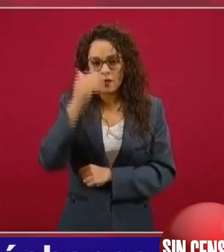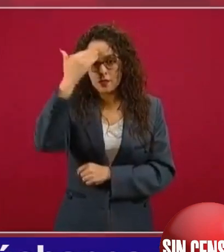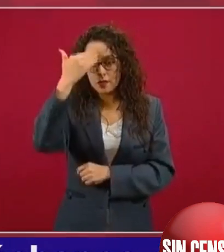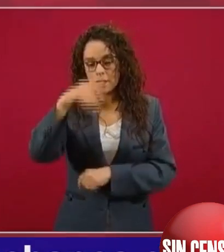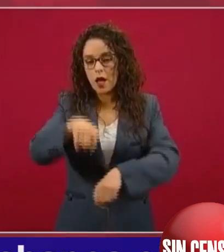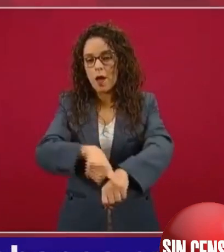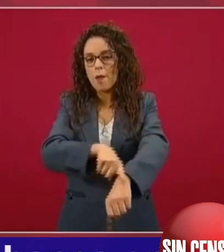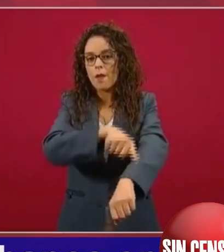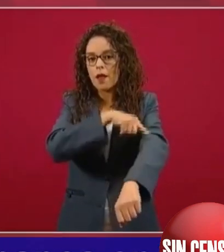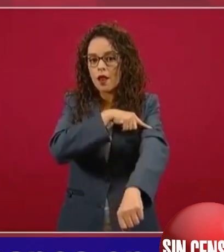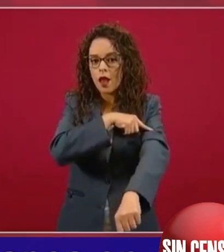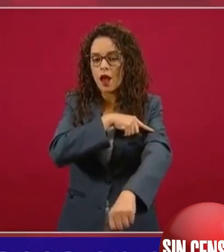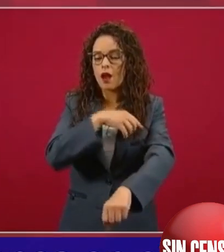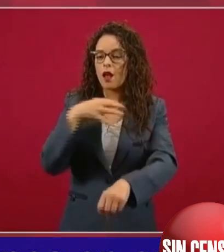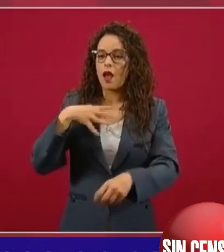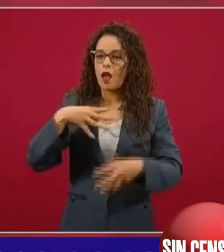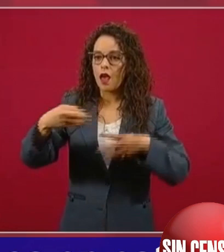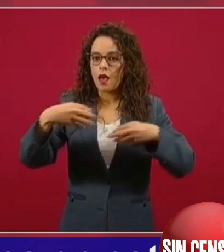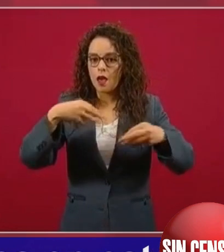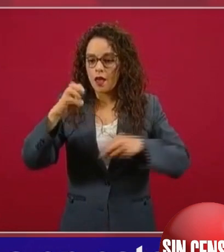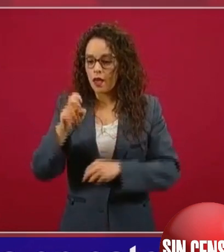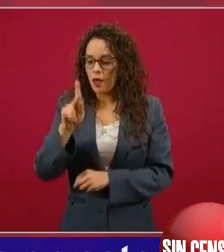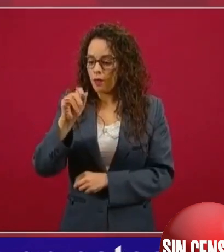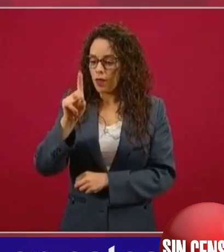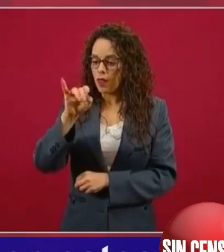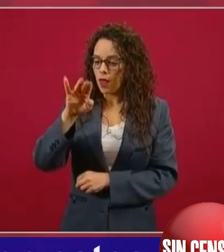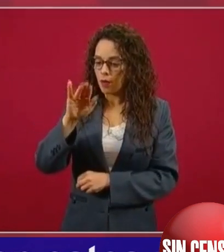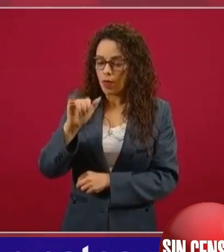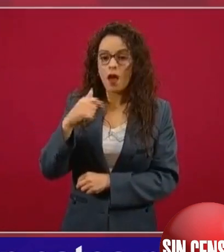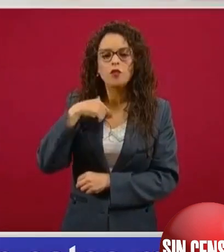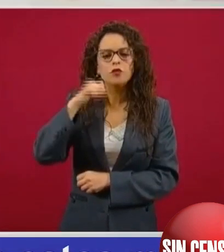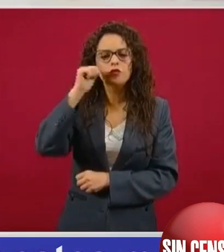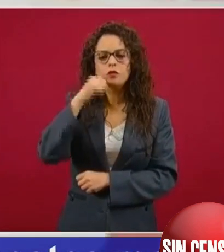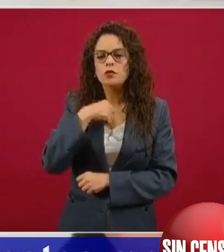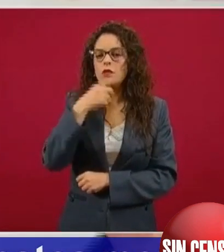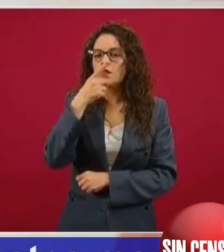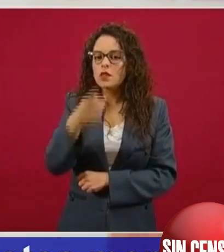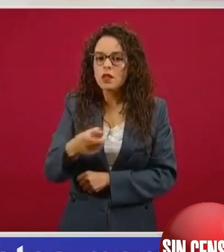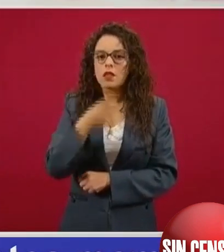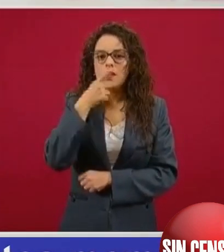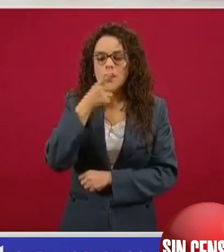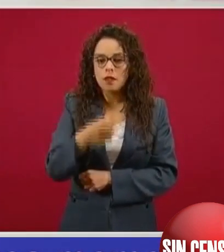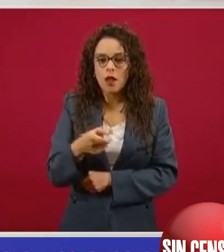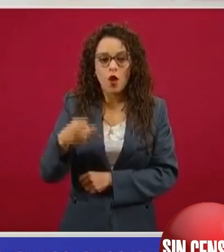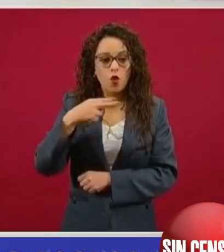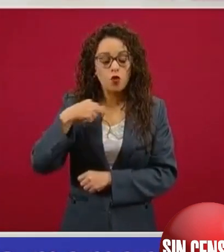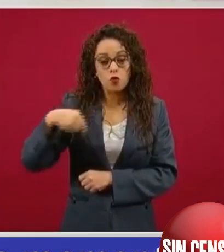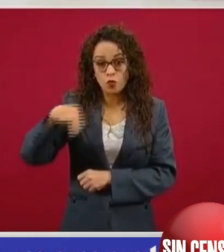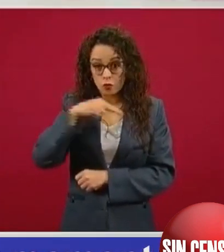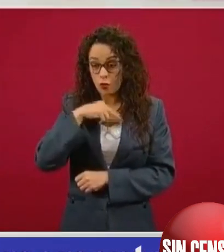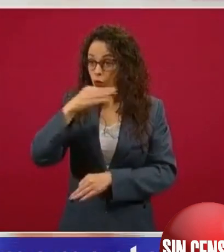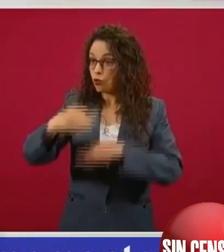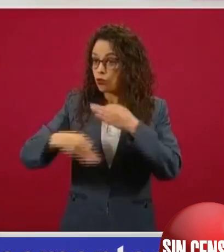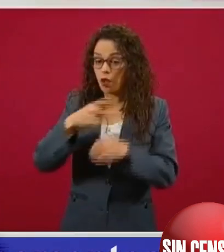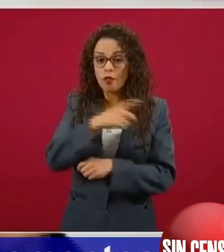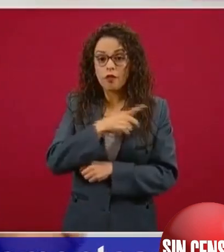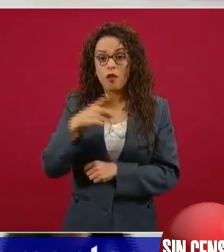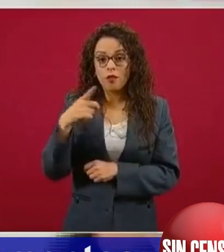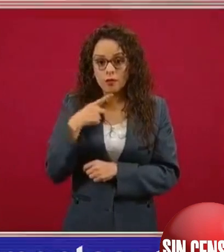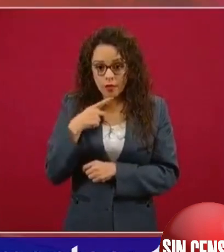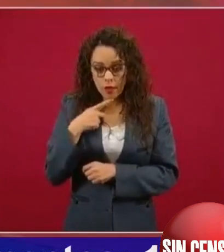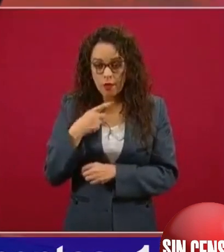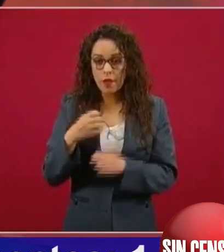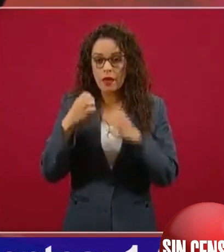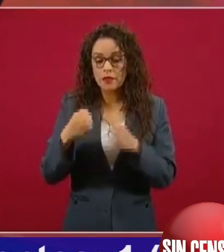y lo hemos dicho siempre, preparémonos para una epidemia larga. El horizonte de tiempo trazado incluyó